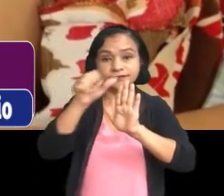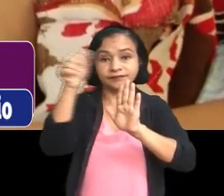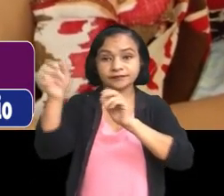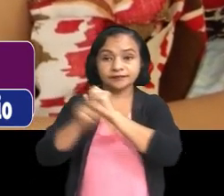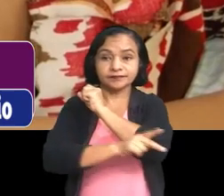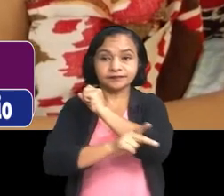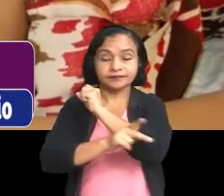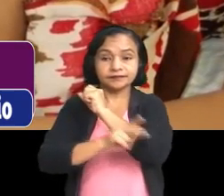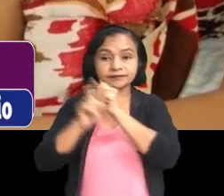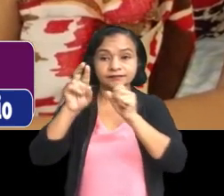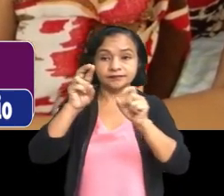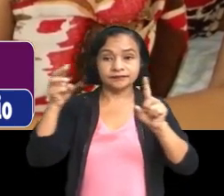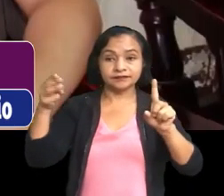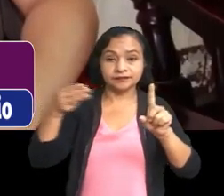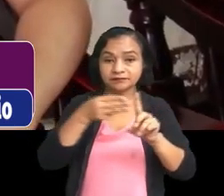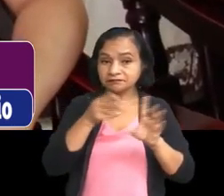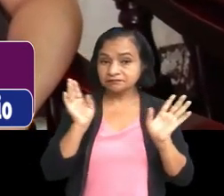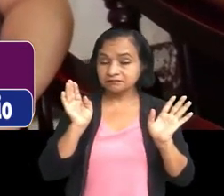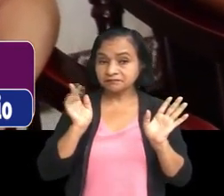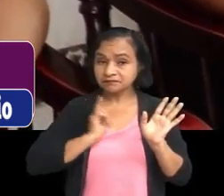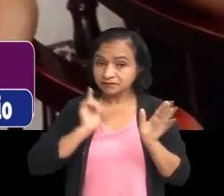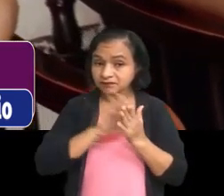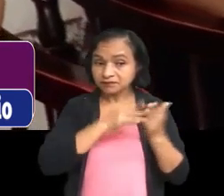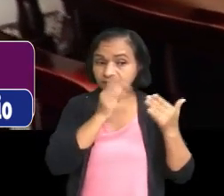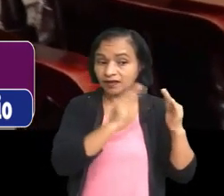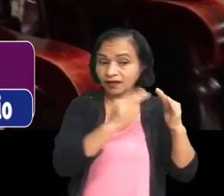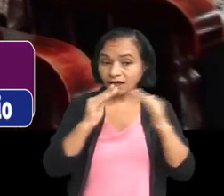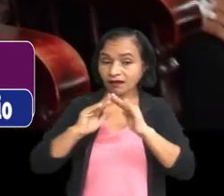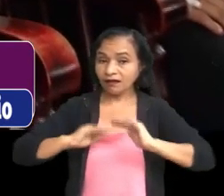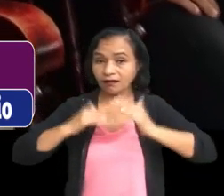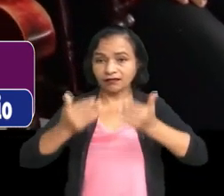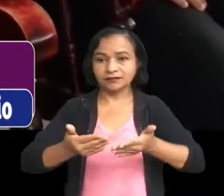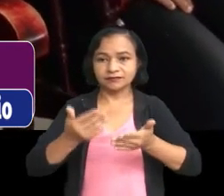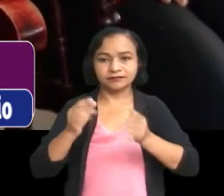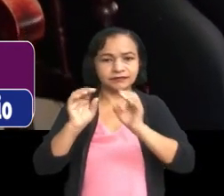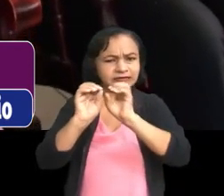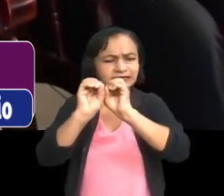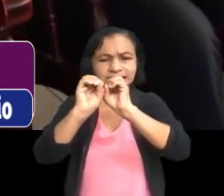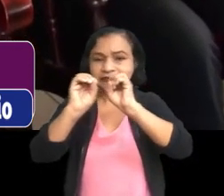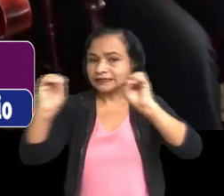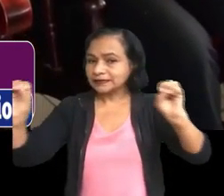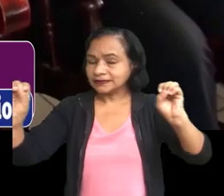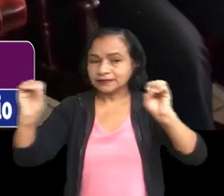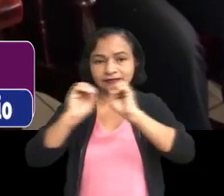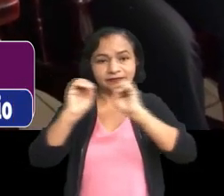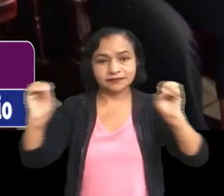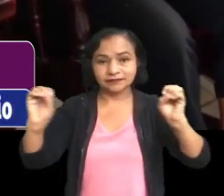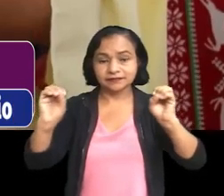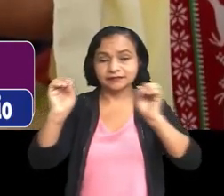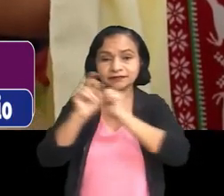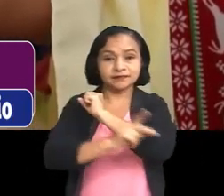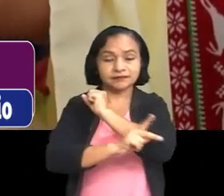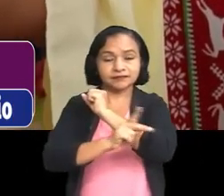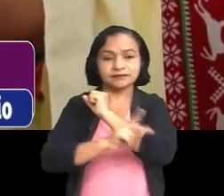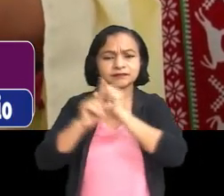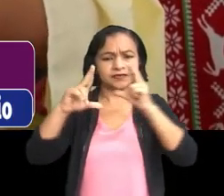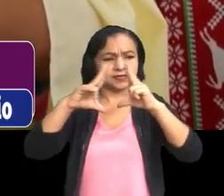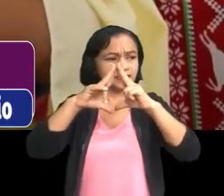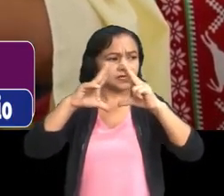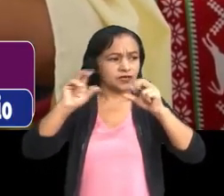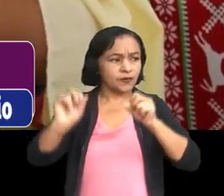de la región que estén estos programas, por ejemplo, de casas maternas, son poquísimos, sí. Son poquísimos. Nosotros somos pioneros en